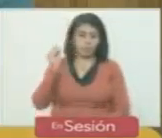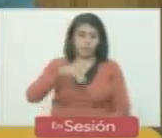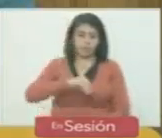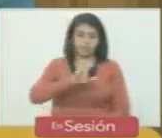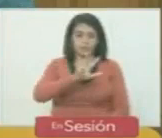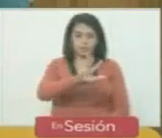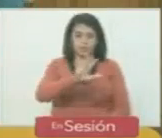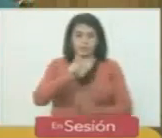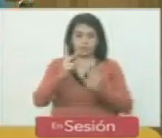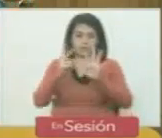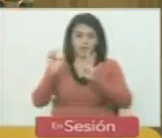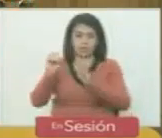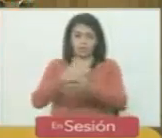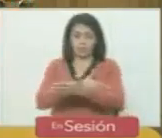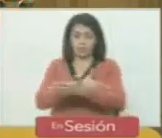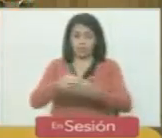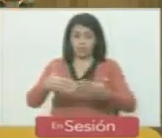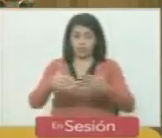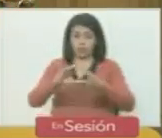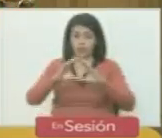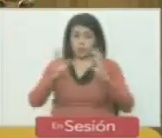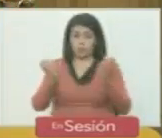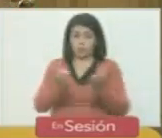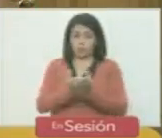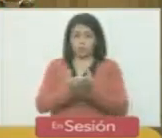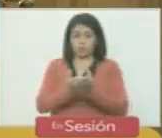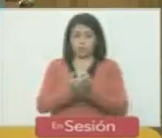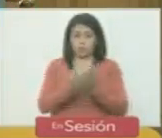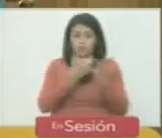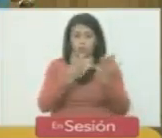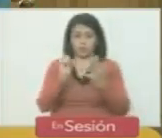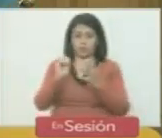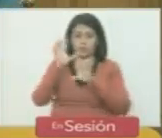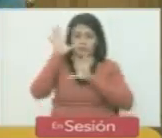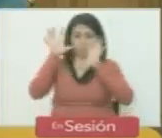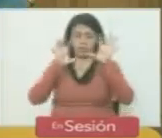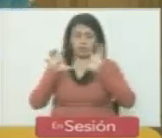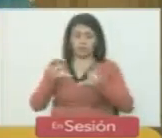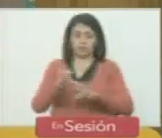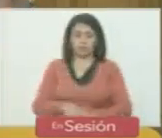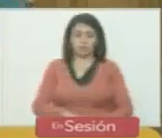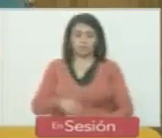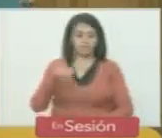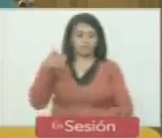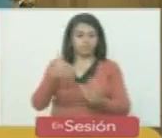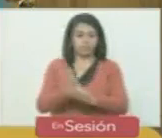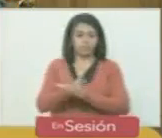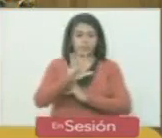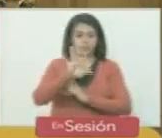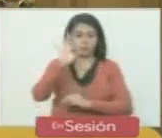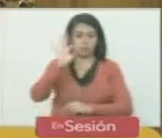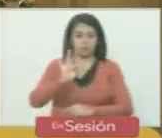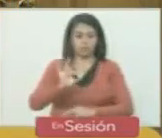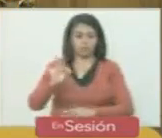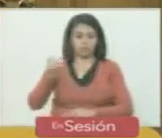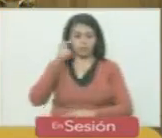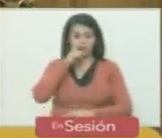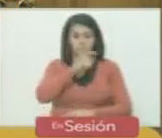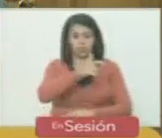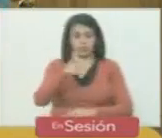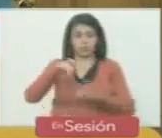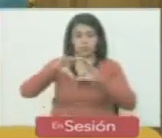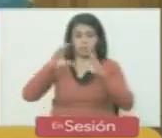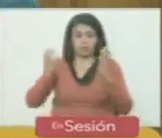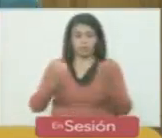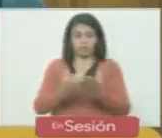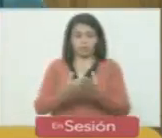370 millones en el mundo, en 90 países, que significa el 5% de la población del